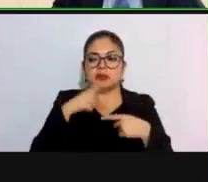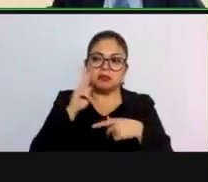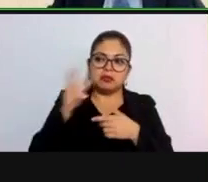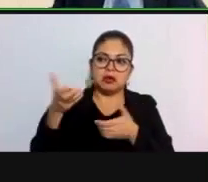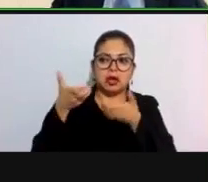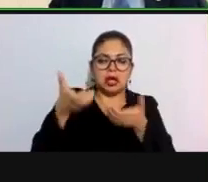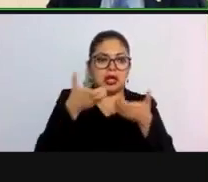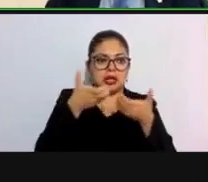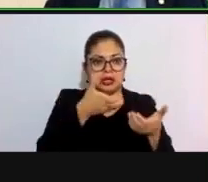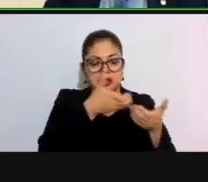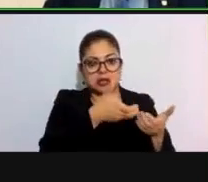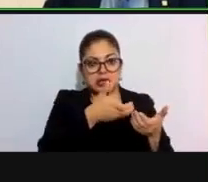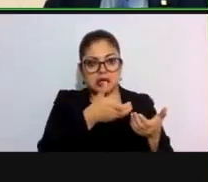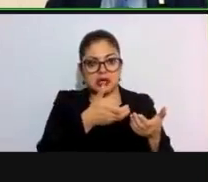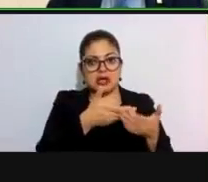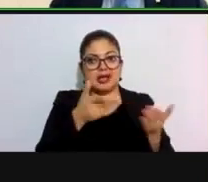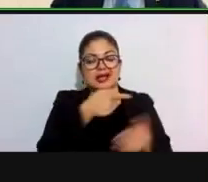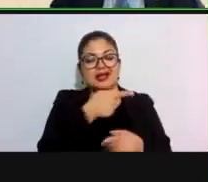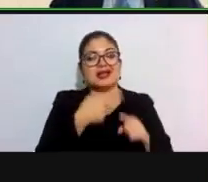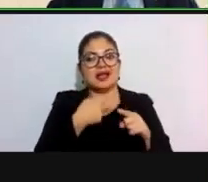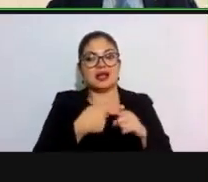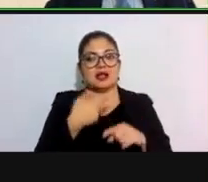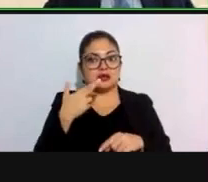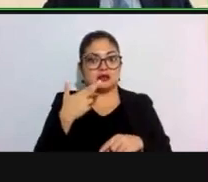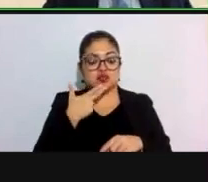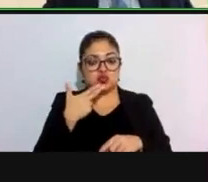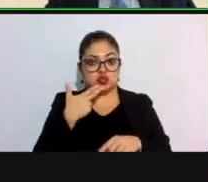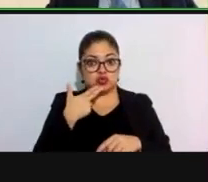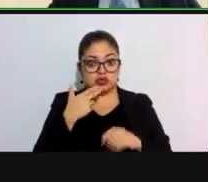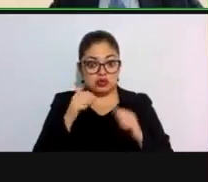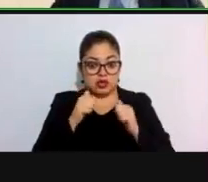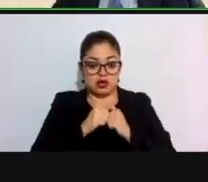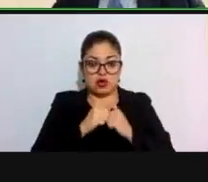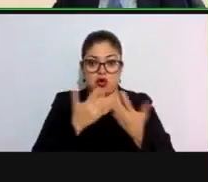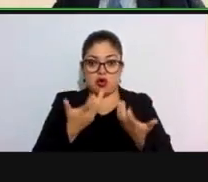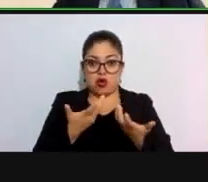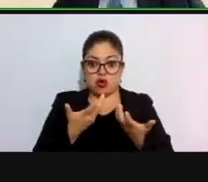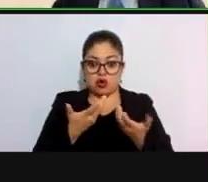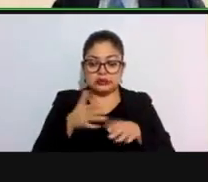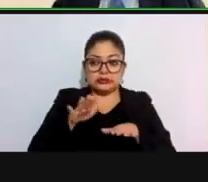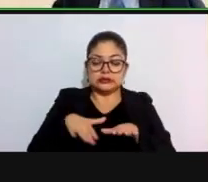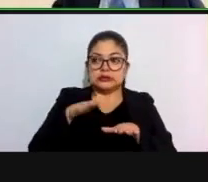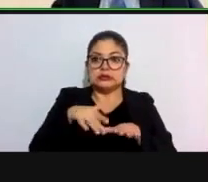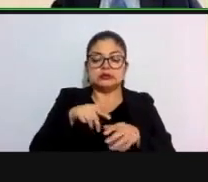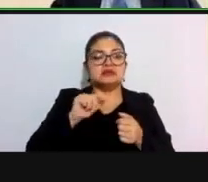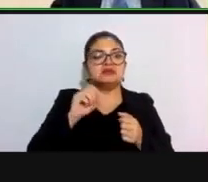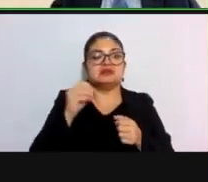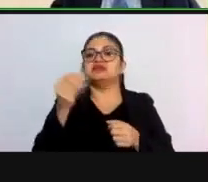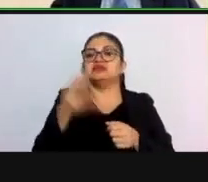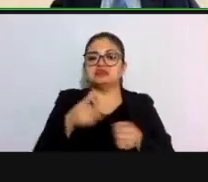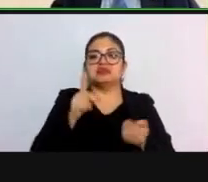o usadas con irresponsabilidad, son causa de accidente. En tal forma que la velocidad,